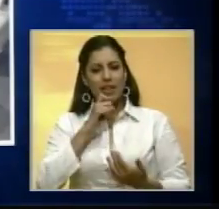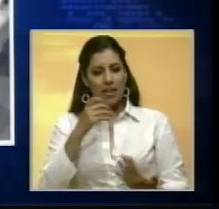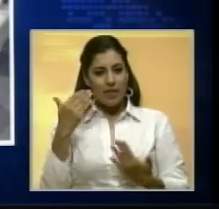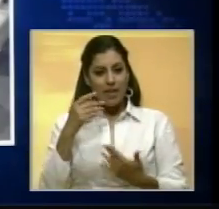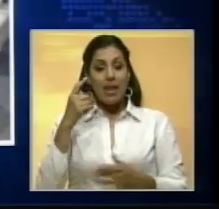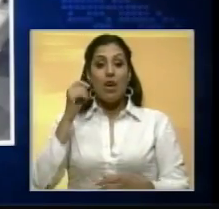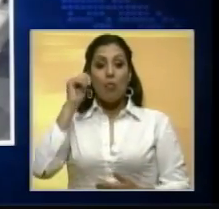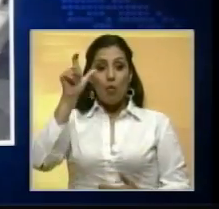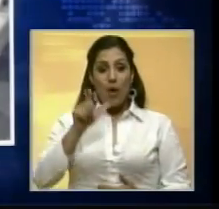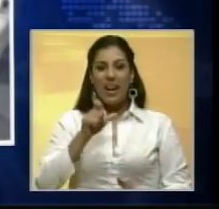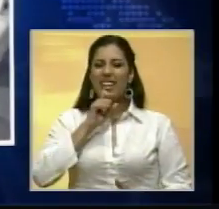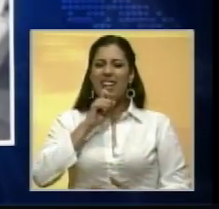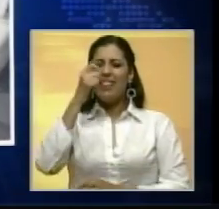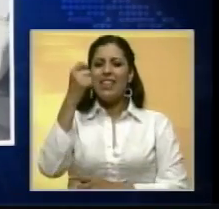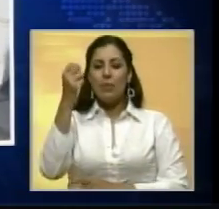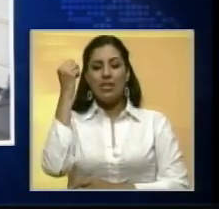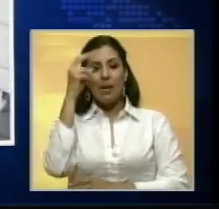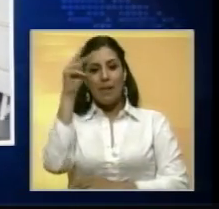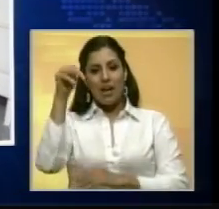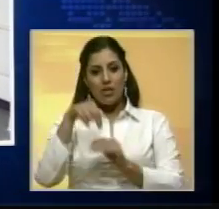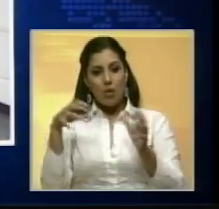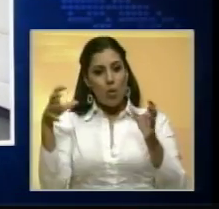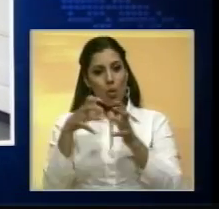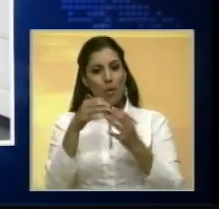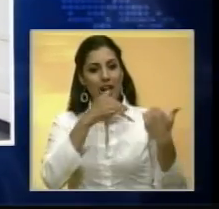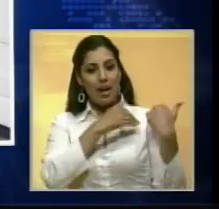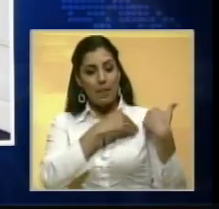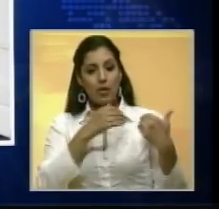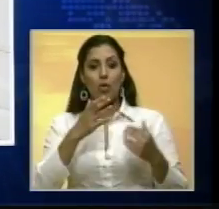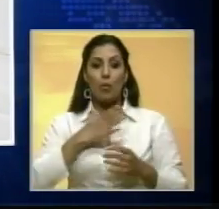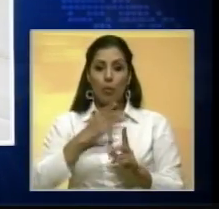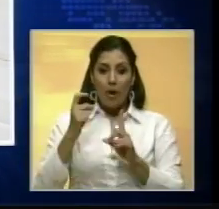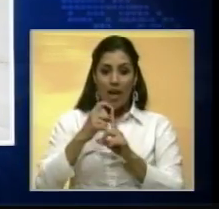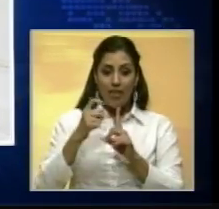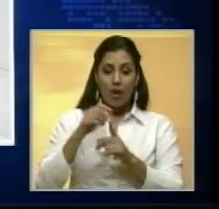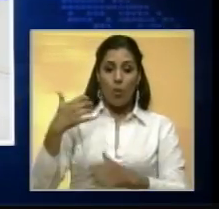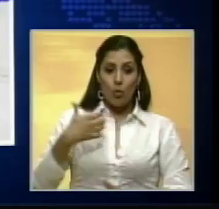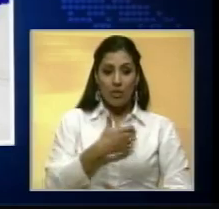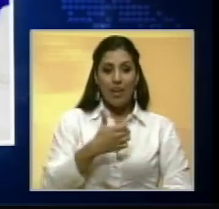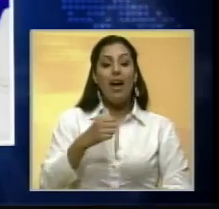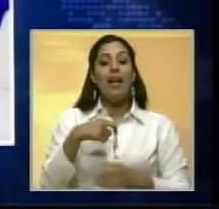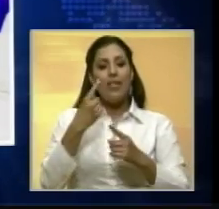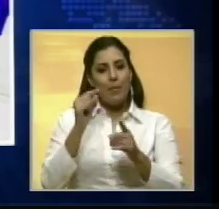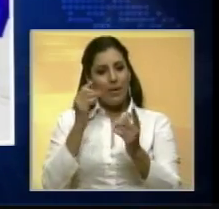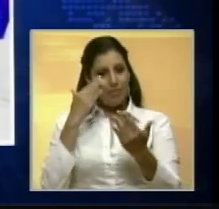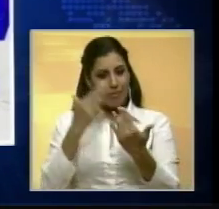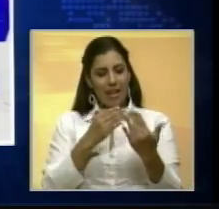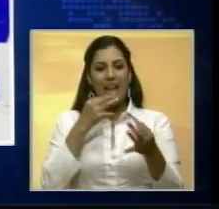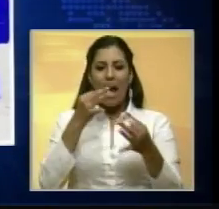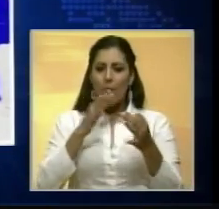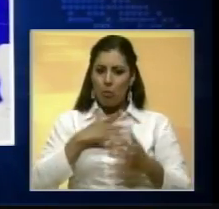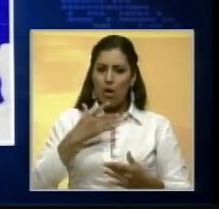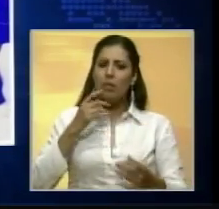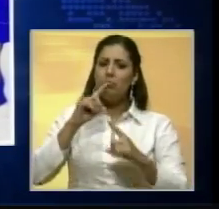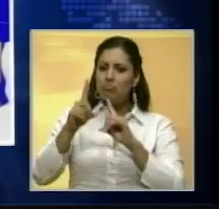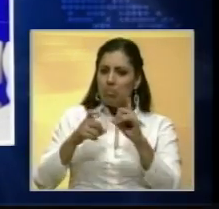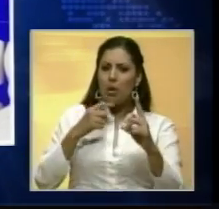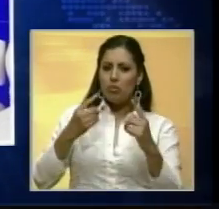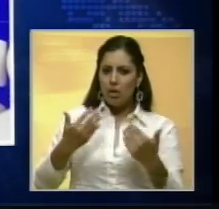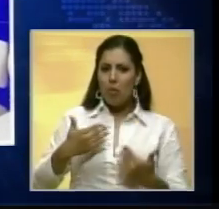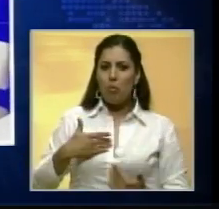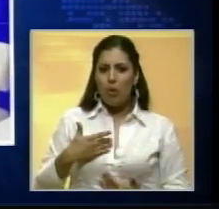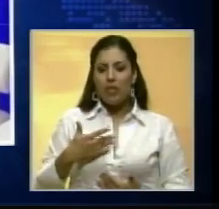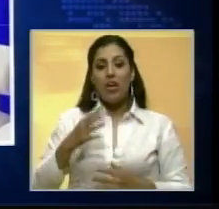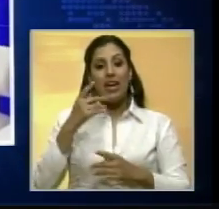acompaña Lady Gómez, diputada de la Asamblea Nacional en representación de la Unidad. Ya está aquí en el estudio con nosotros y recuerden que pueden formular sus